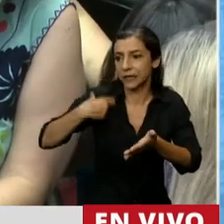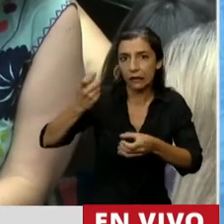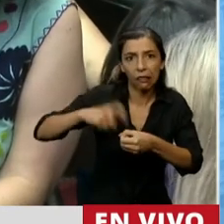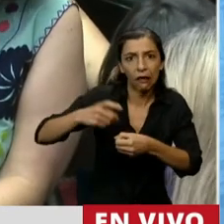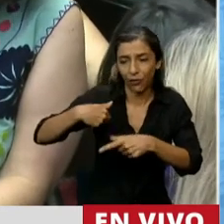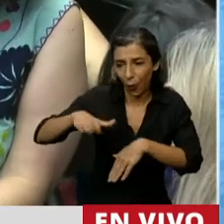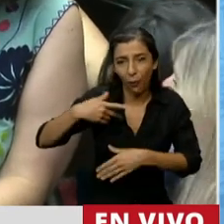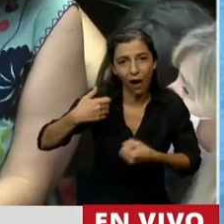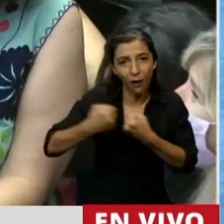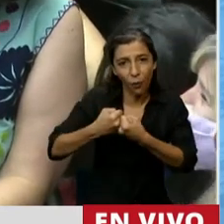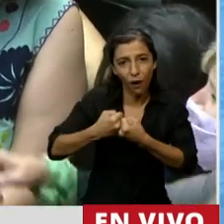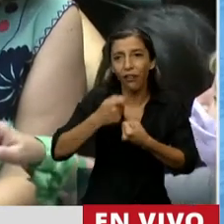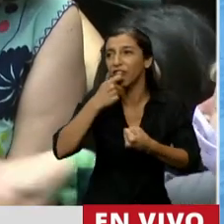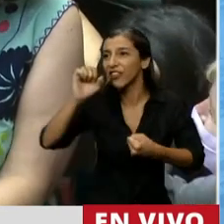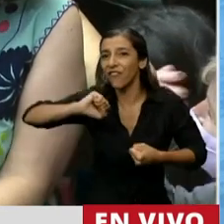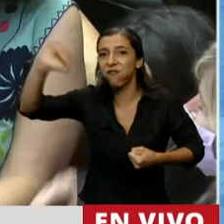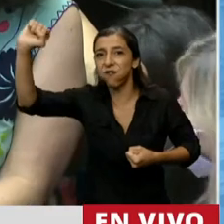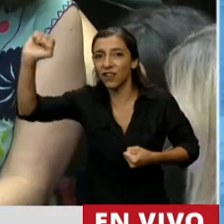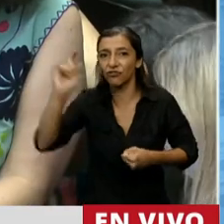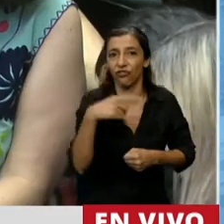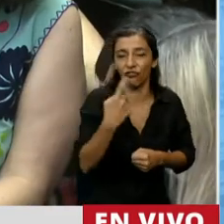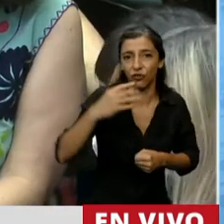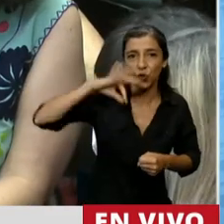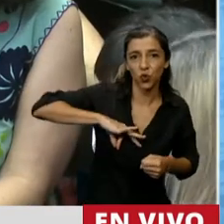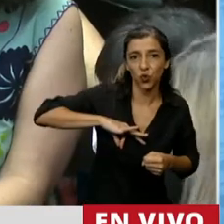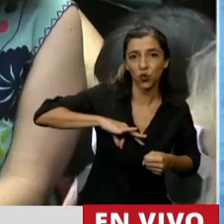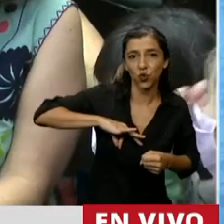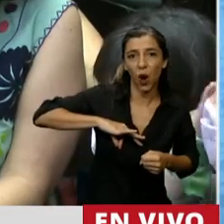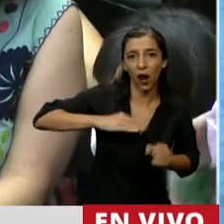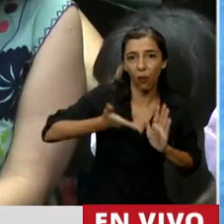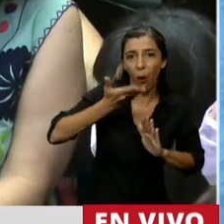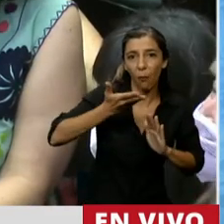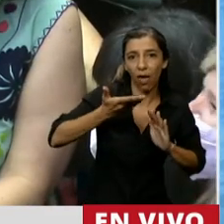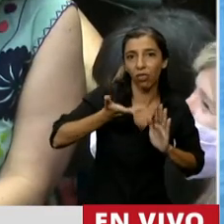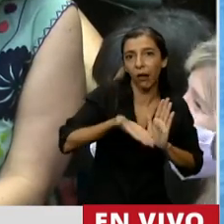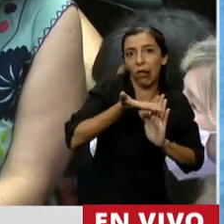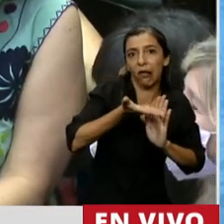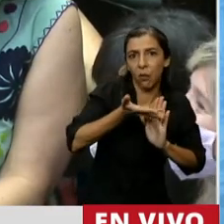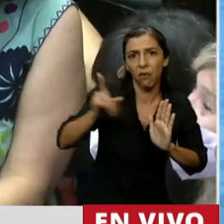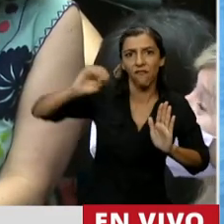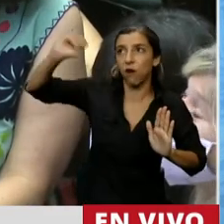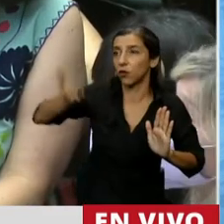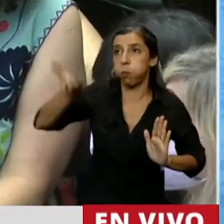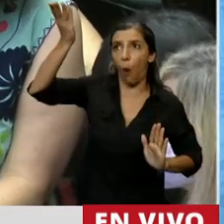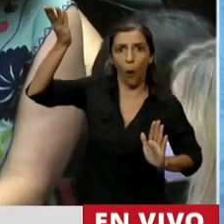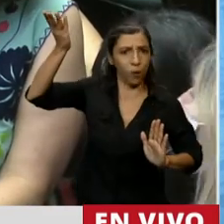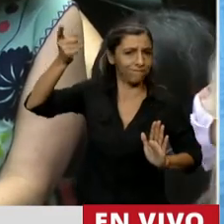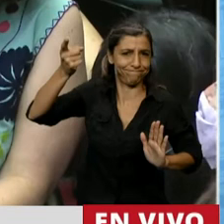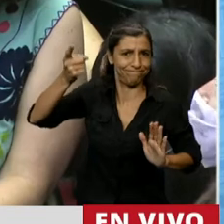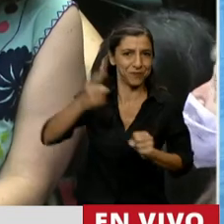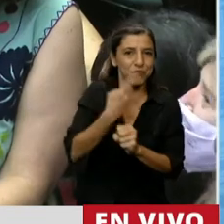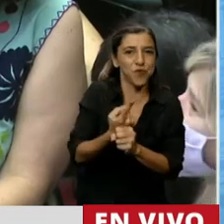Entonces, la cobertura del ajuste inflacionario está contenida en los dos elementos que componen la